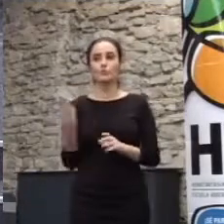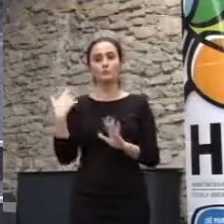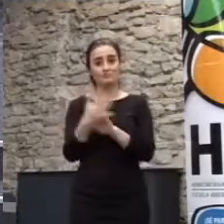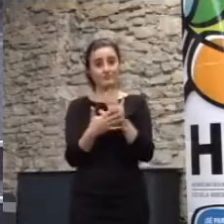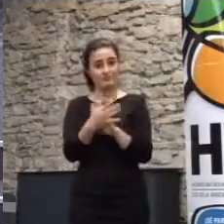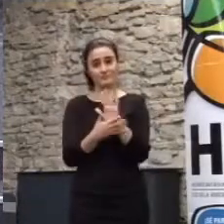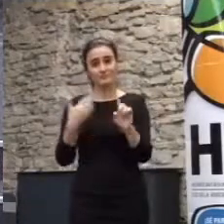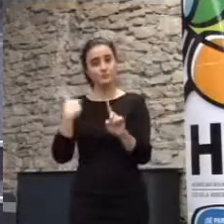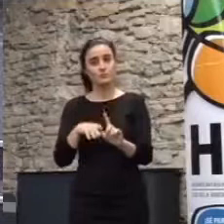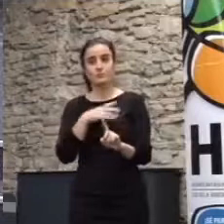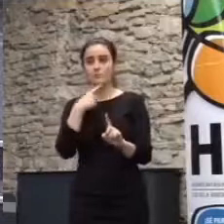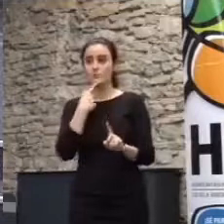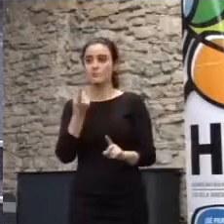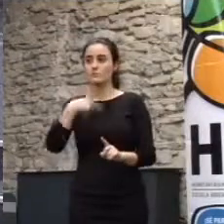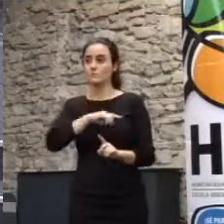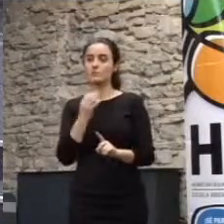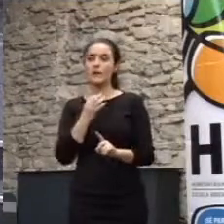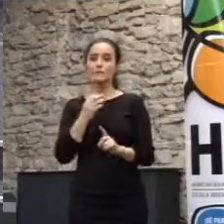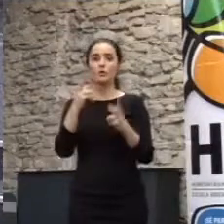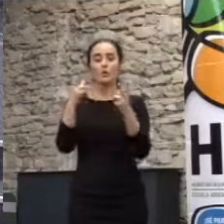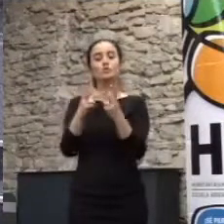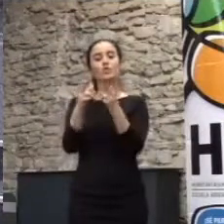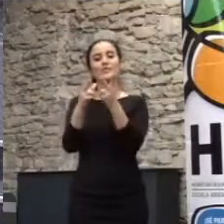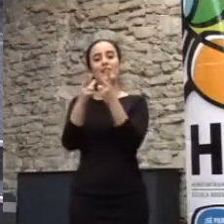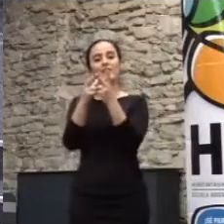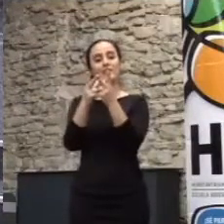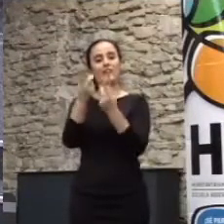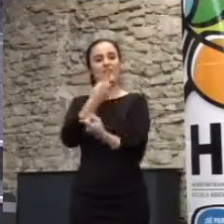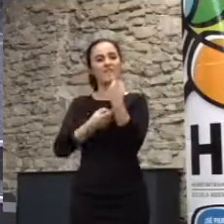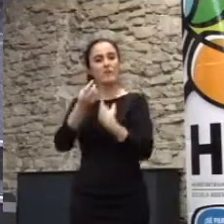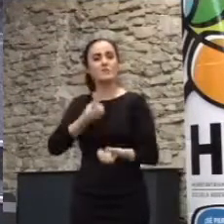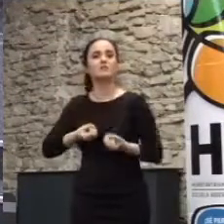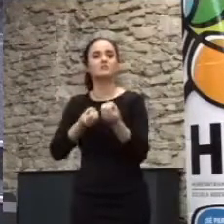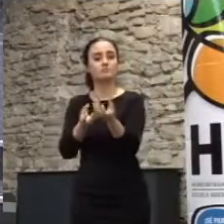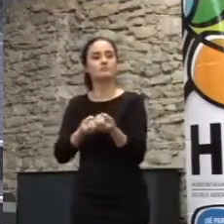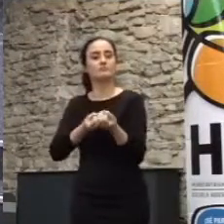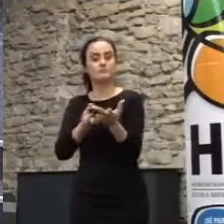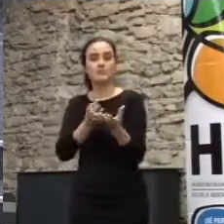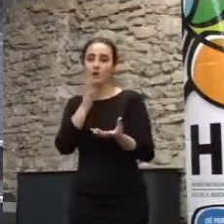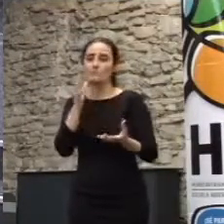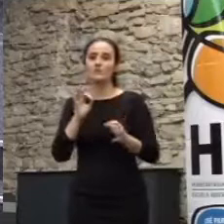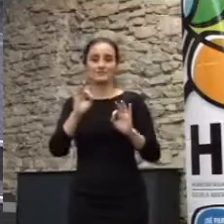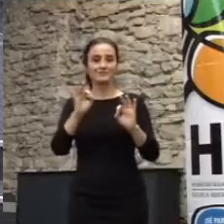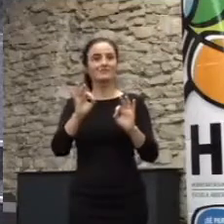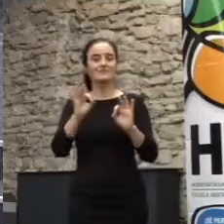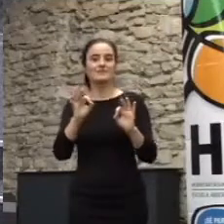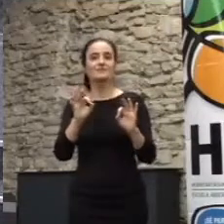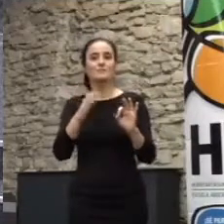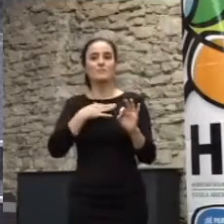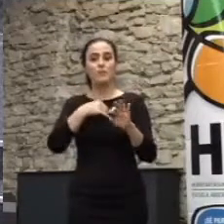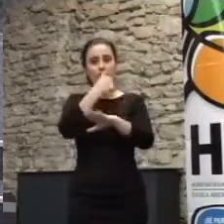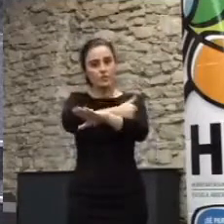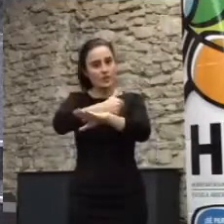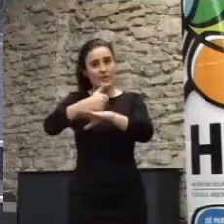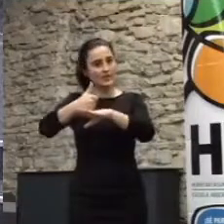aquí, crear una sociedad informada, una ciudadanía informada, porque esa es la única forma de que la ciudadanía sea